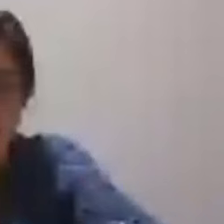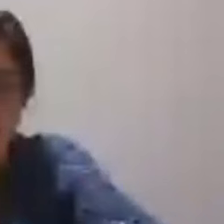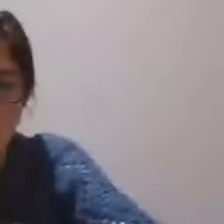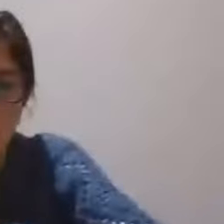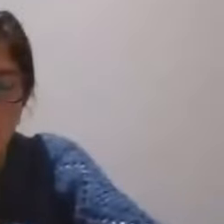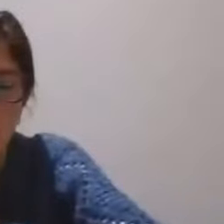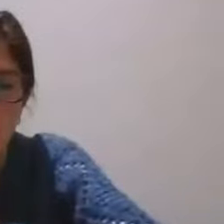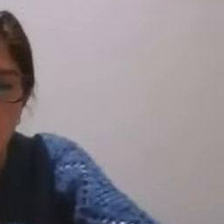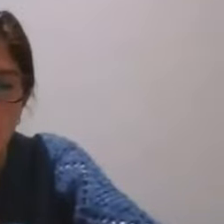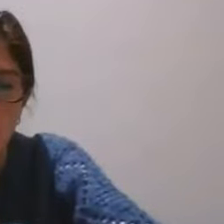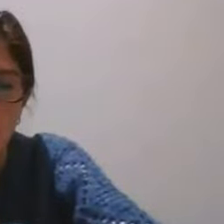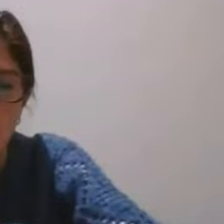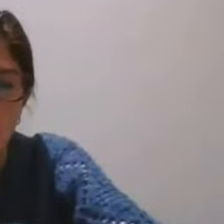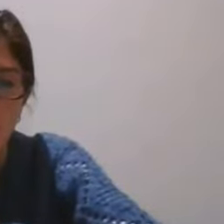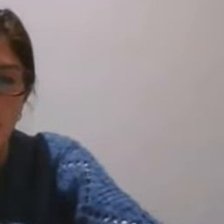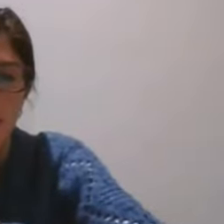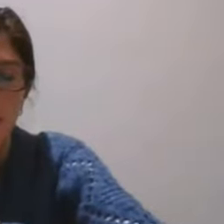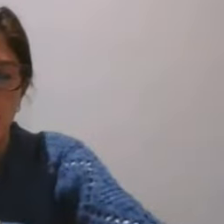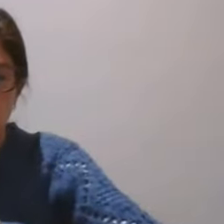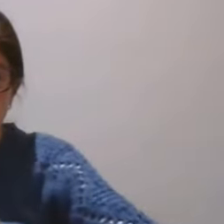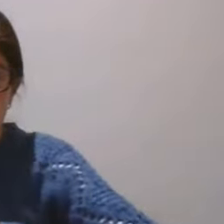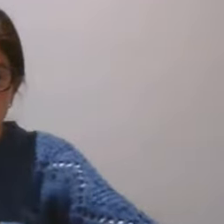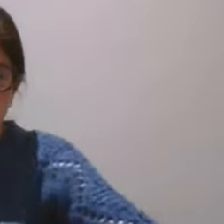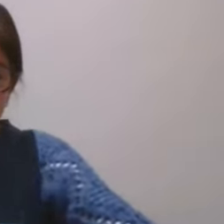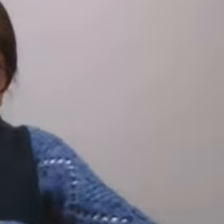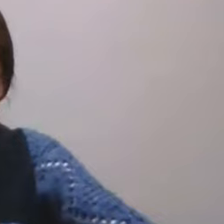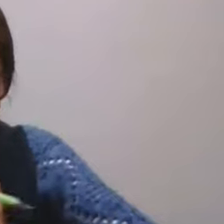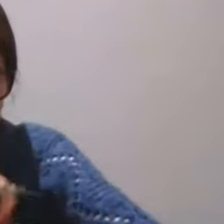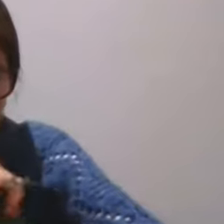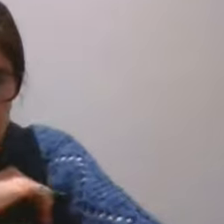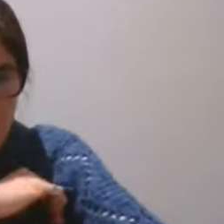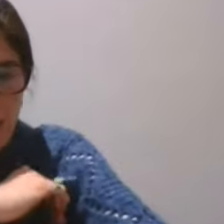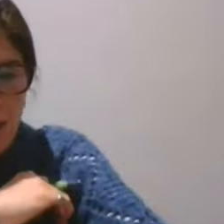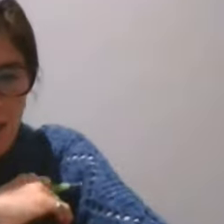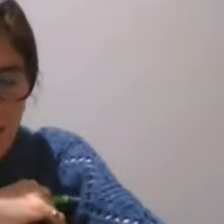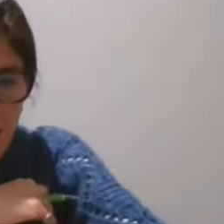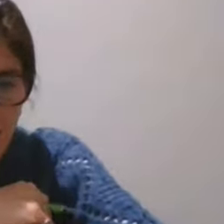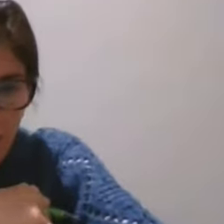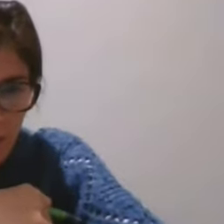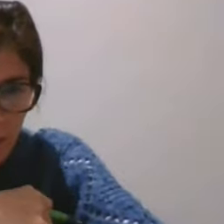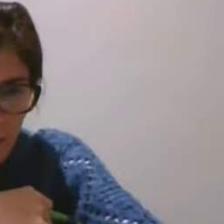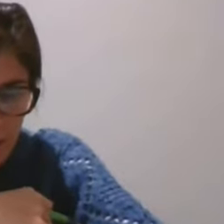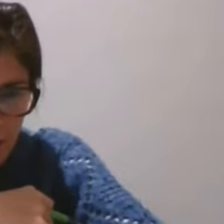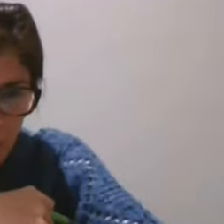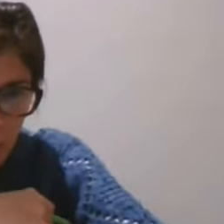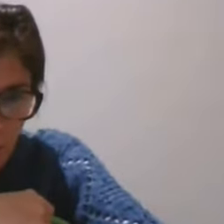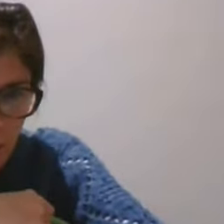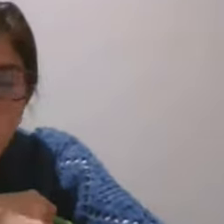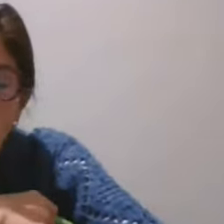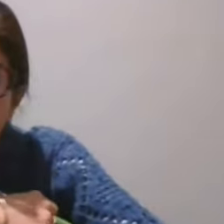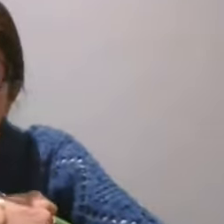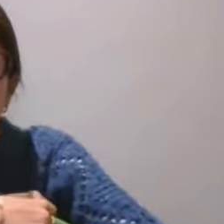Bueno, chicos, vamos a revisar la guía de sistema ventricular.